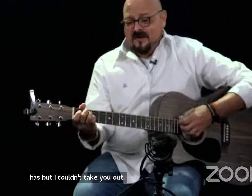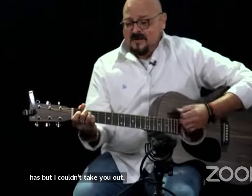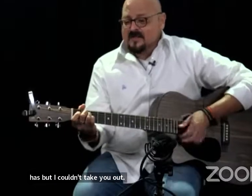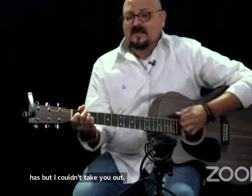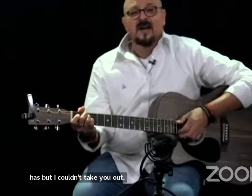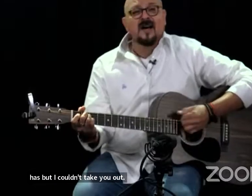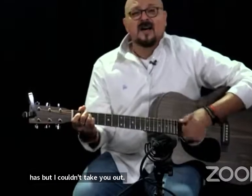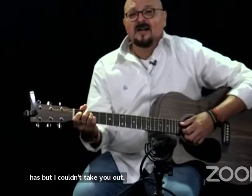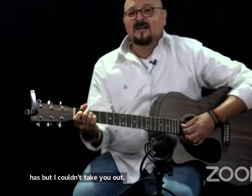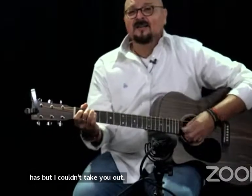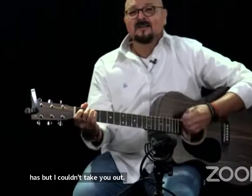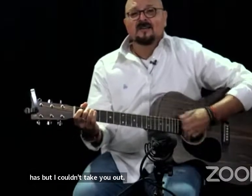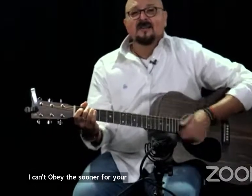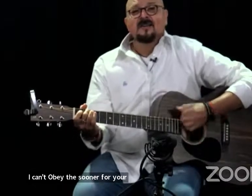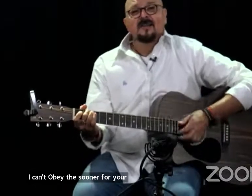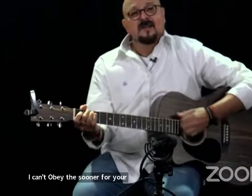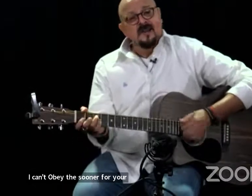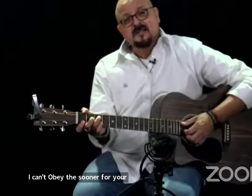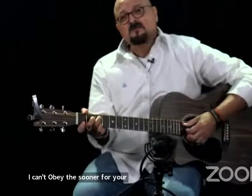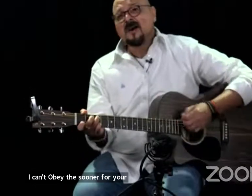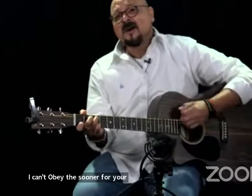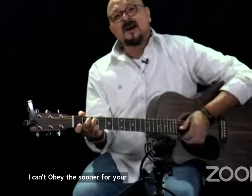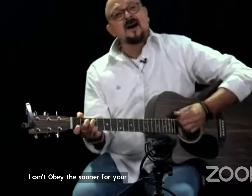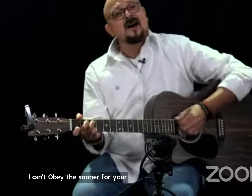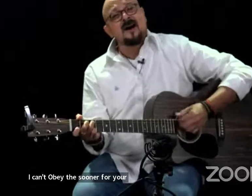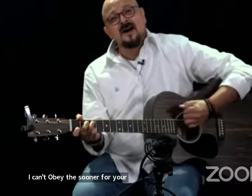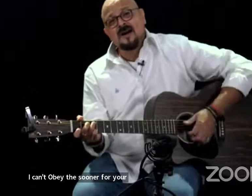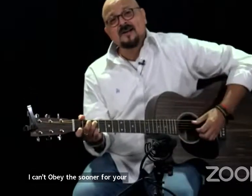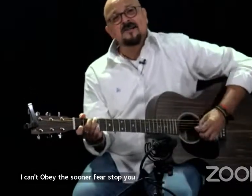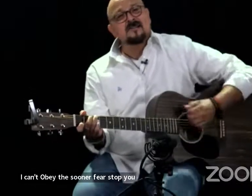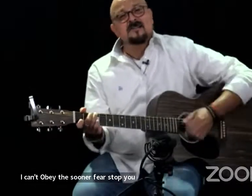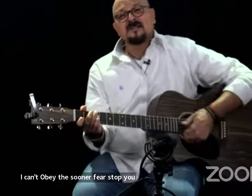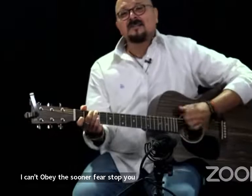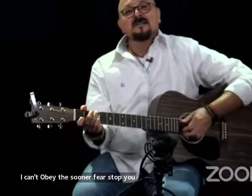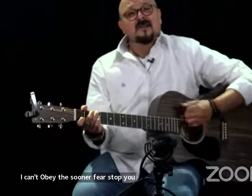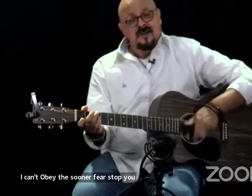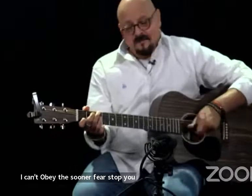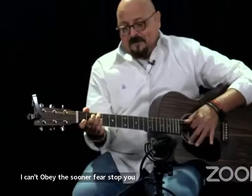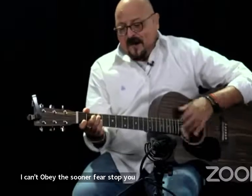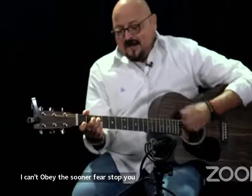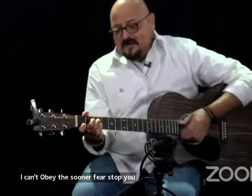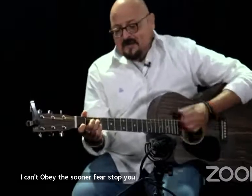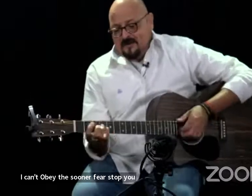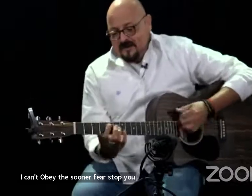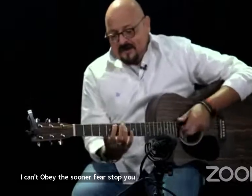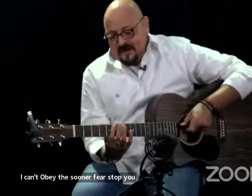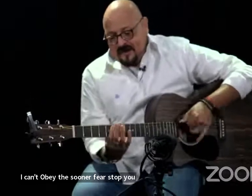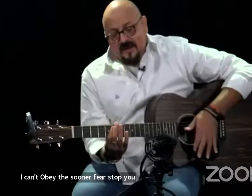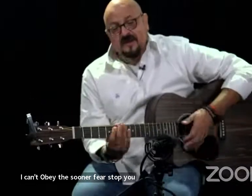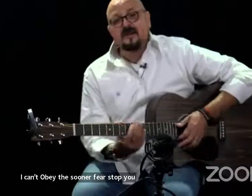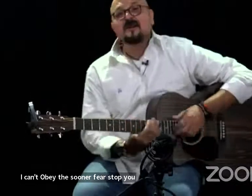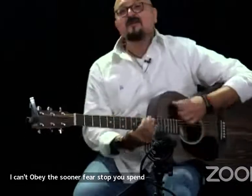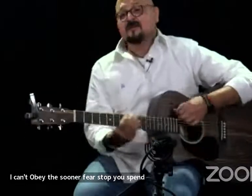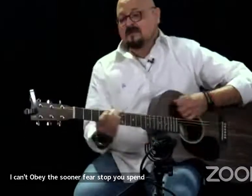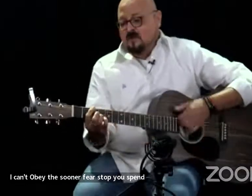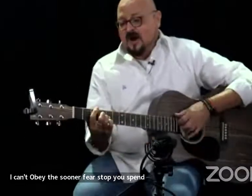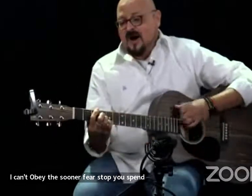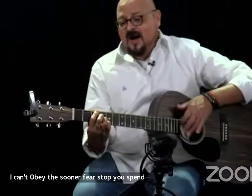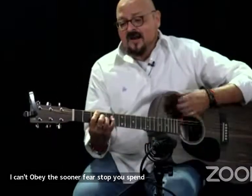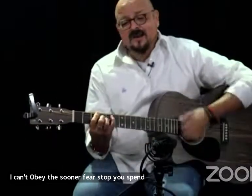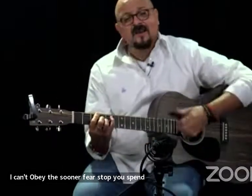una fiesta. ¿Qué esperas? Para sonreírte